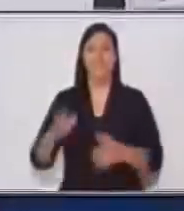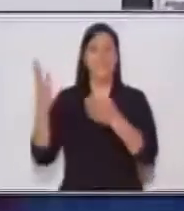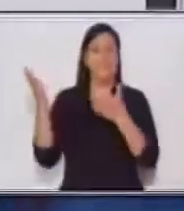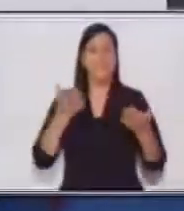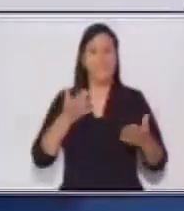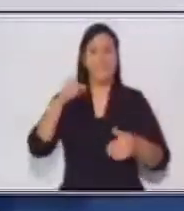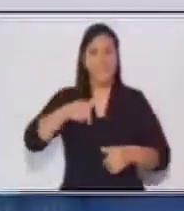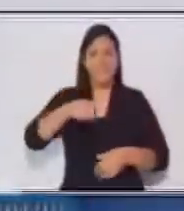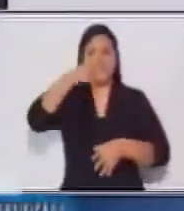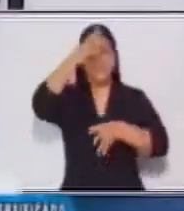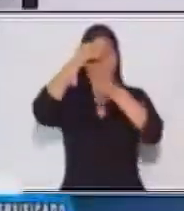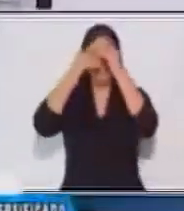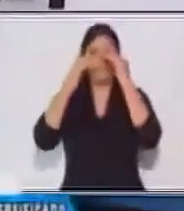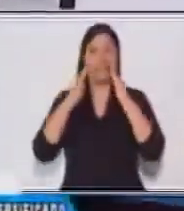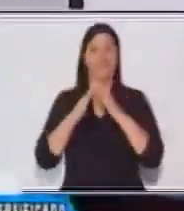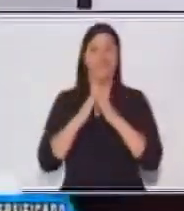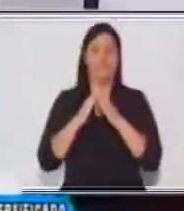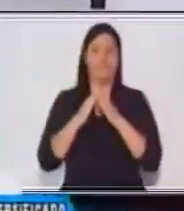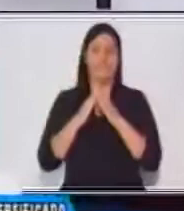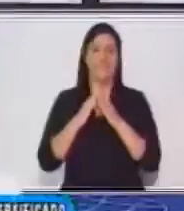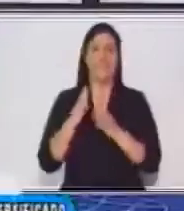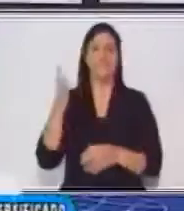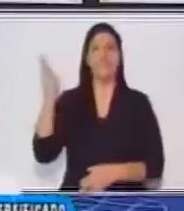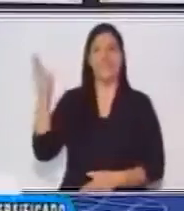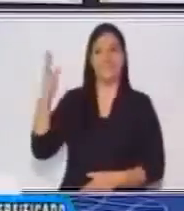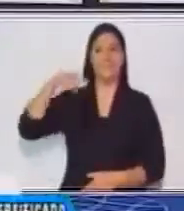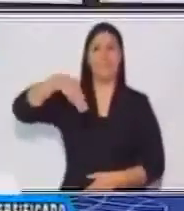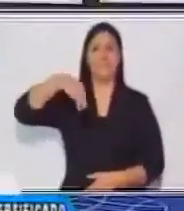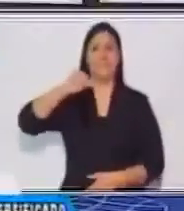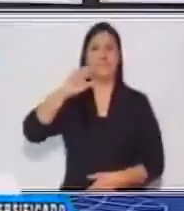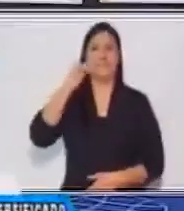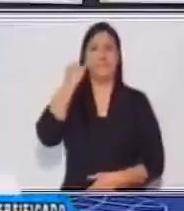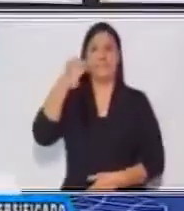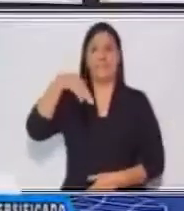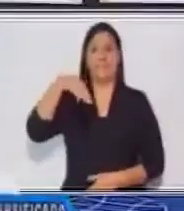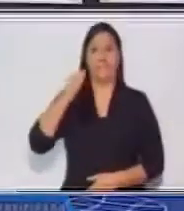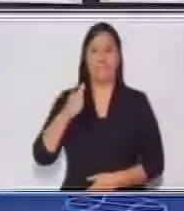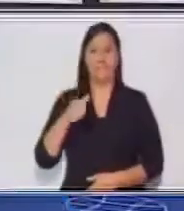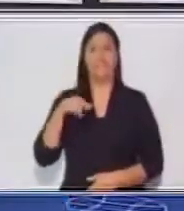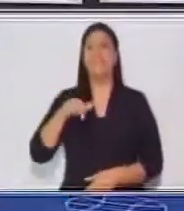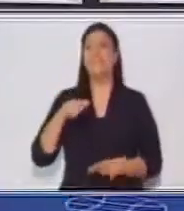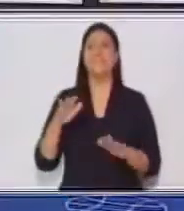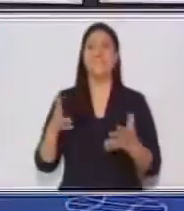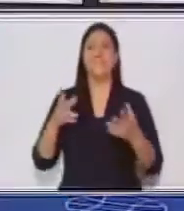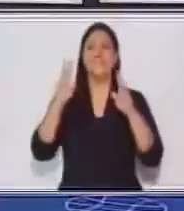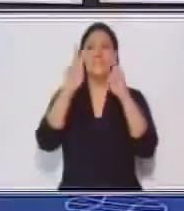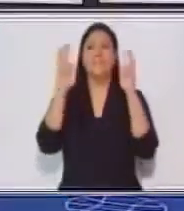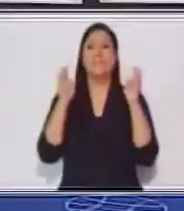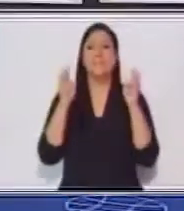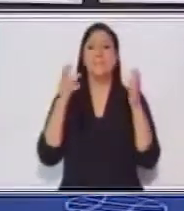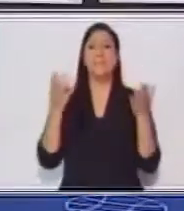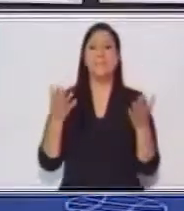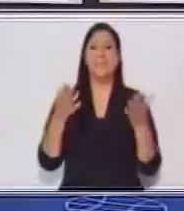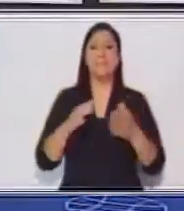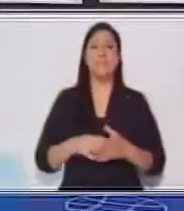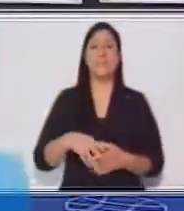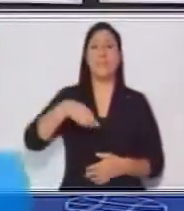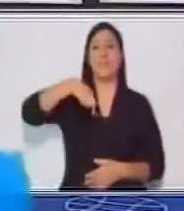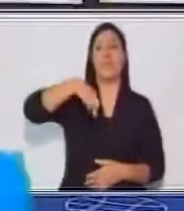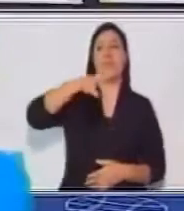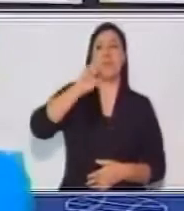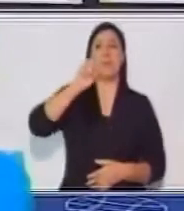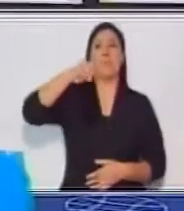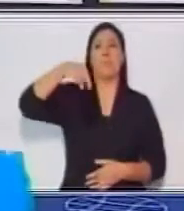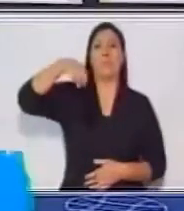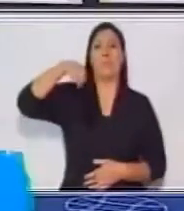Bienvenido a este espacio educativo Aprendo en Casa. Soy Marina Palala y en esta oportunidad desarrollaré el tema de